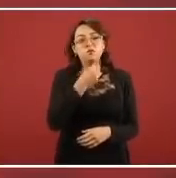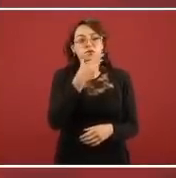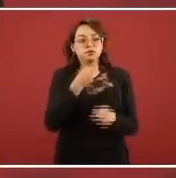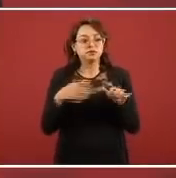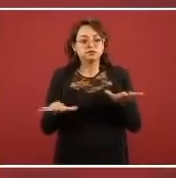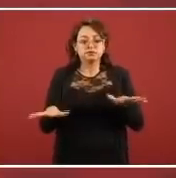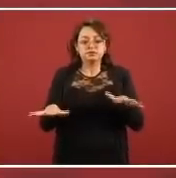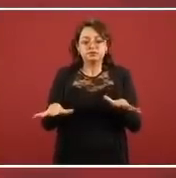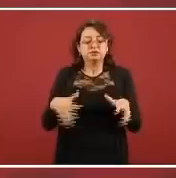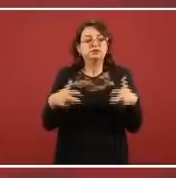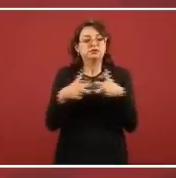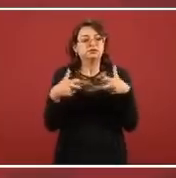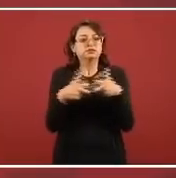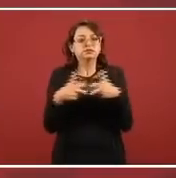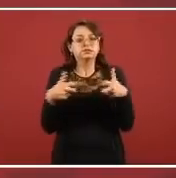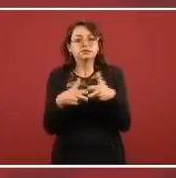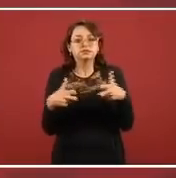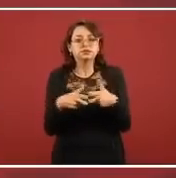temblando.